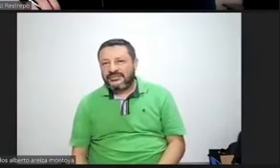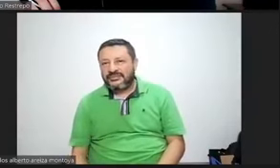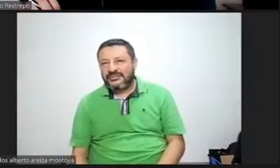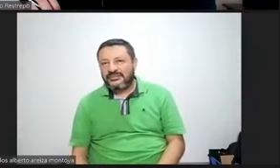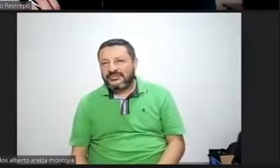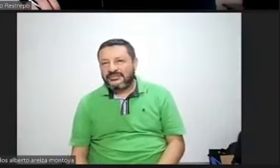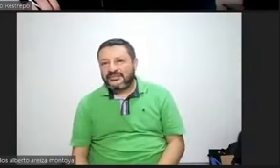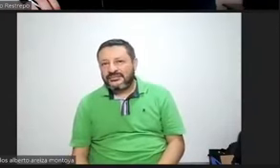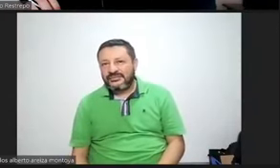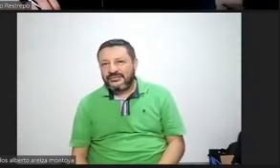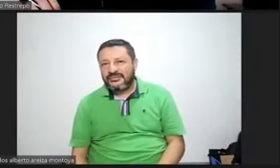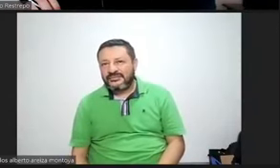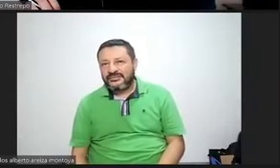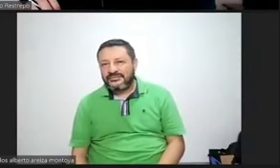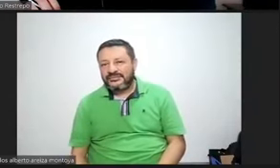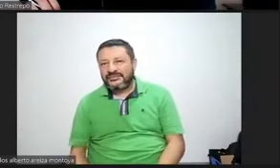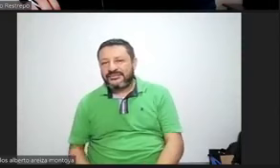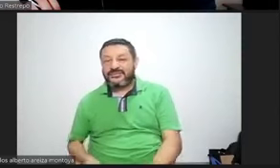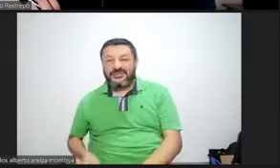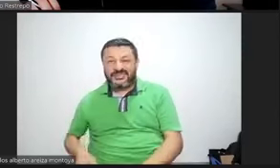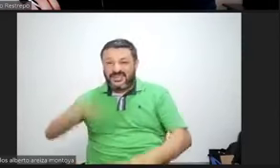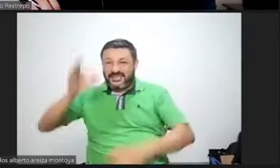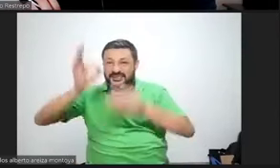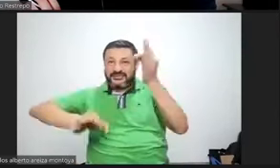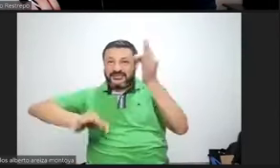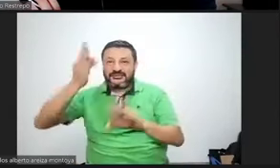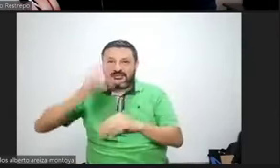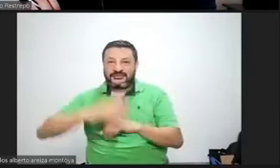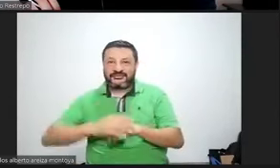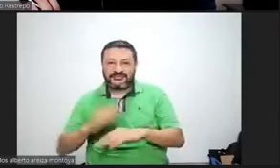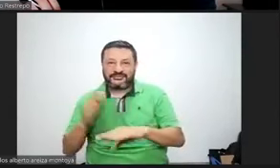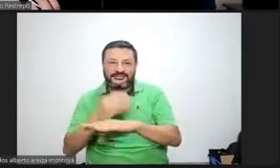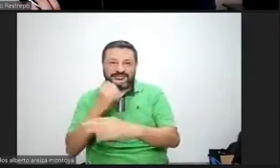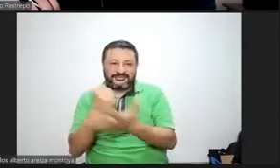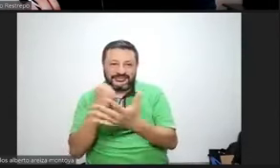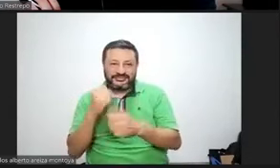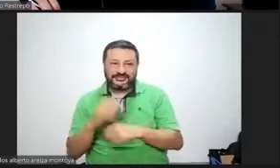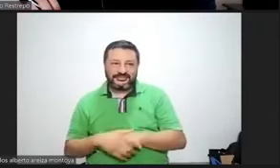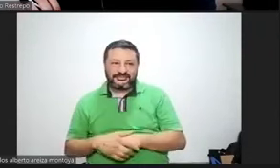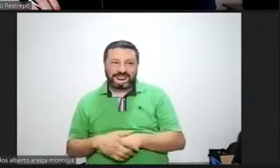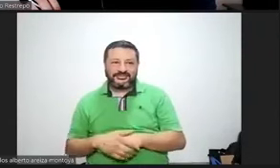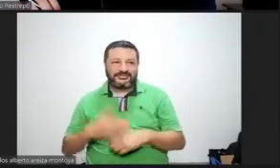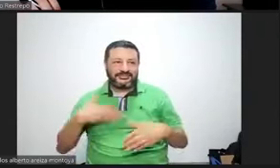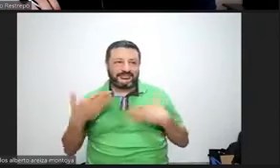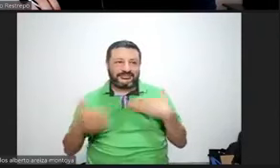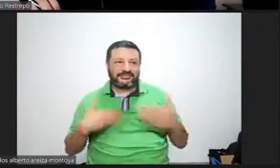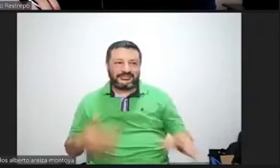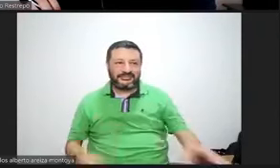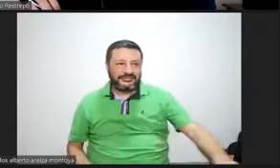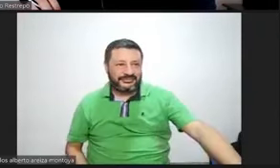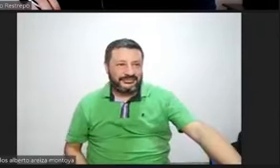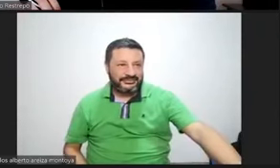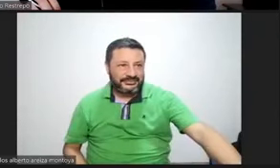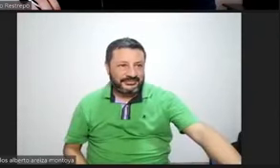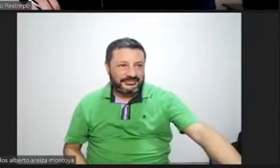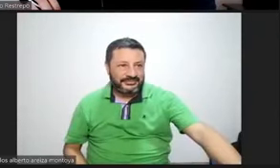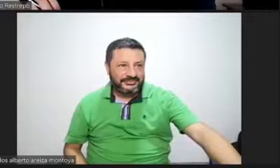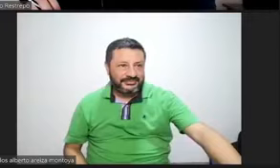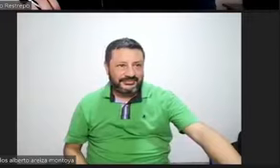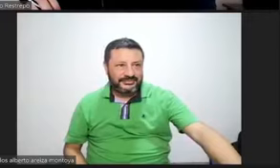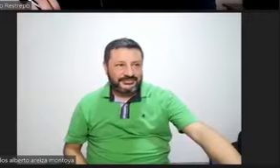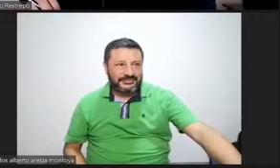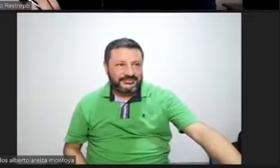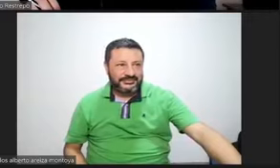súper injusto, porque yo decía, ¿cómo si desde un inicio? O sea, yo muy feliz por Catalina, porque ella era mi compañera, o sea, yo crecí con